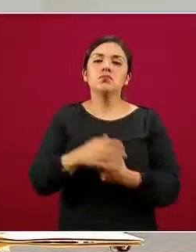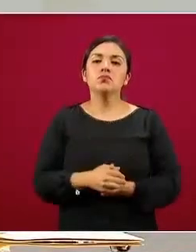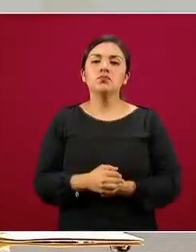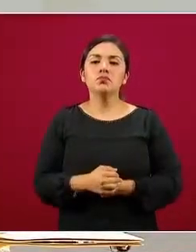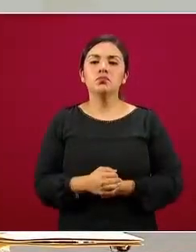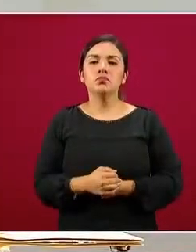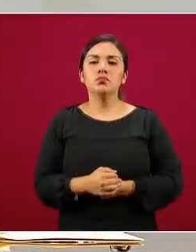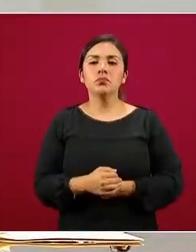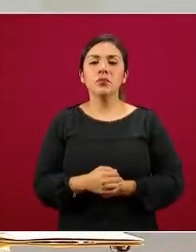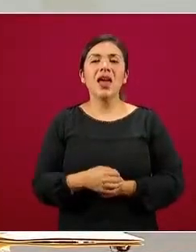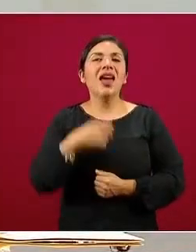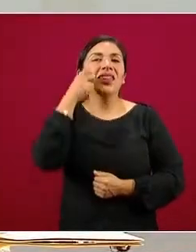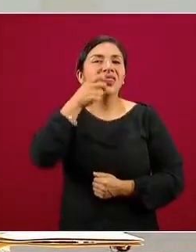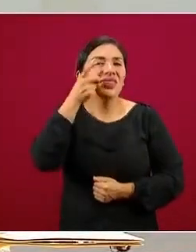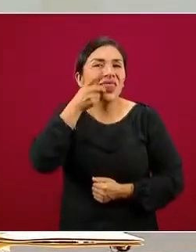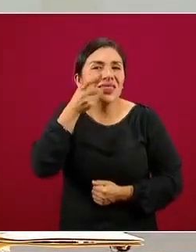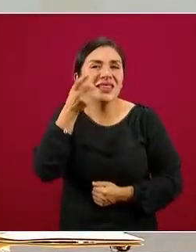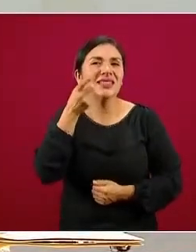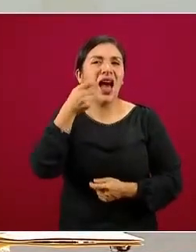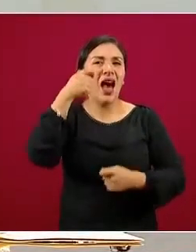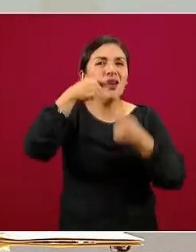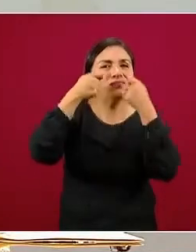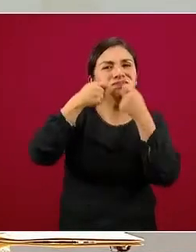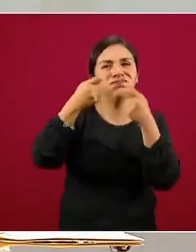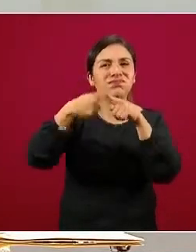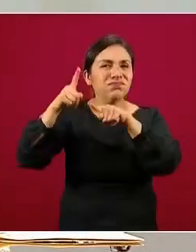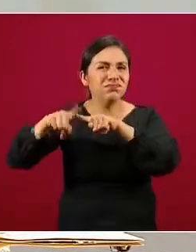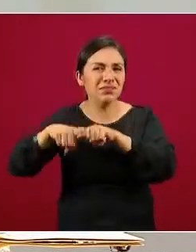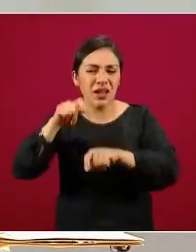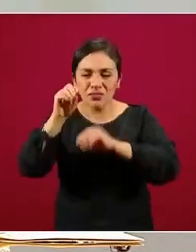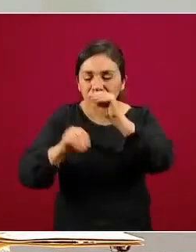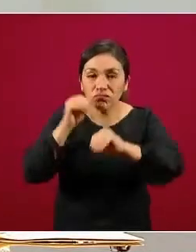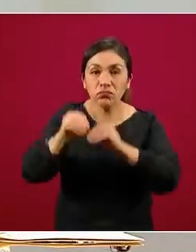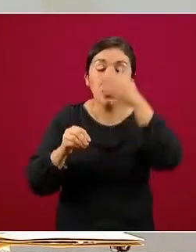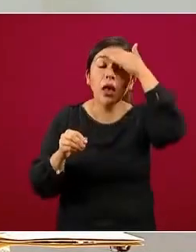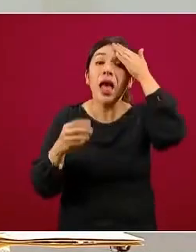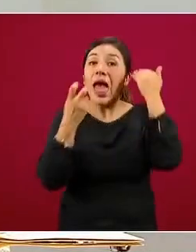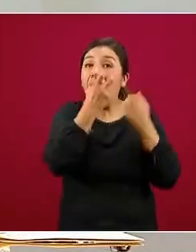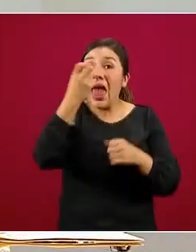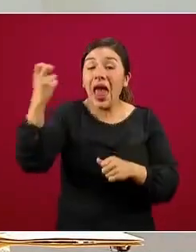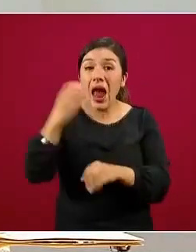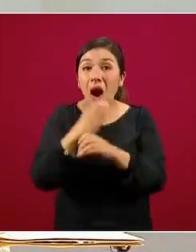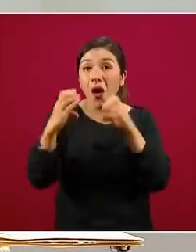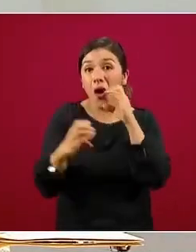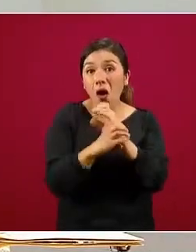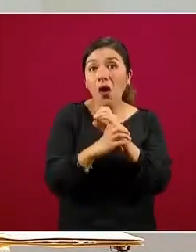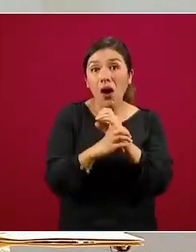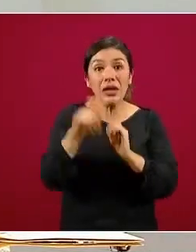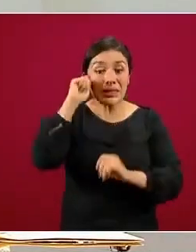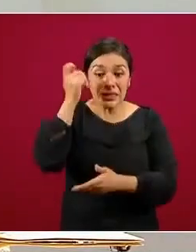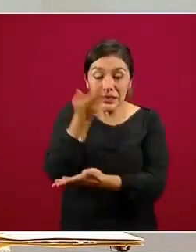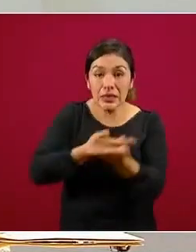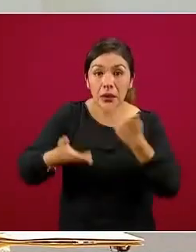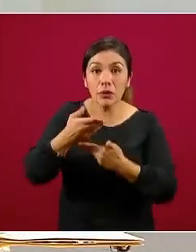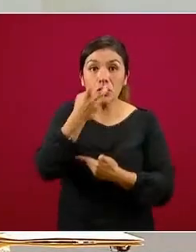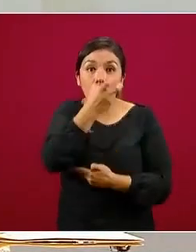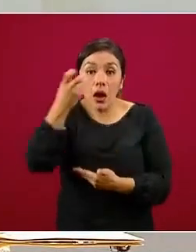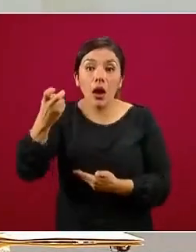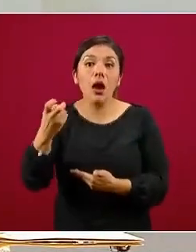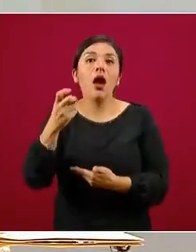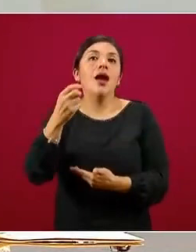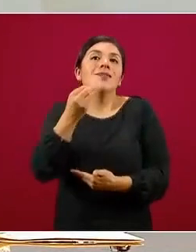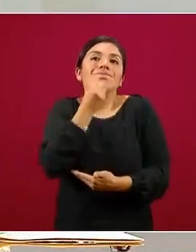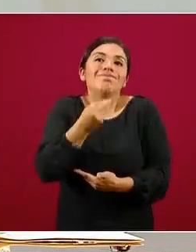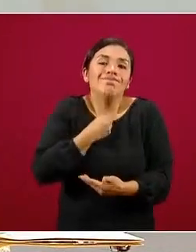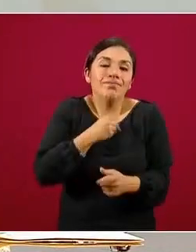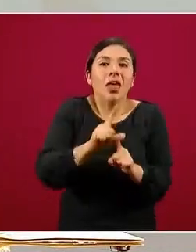los dentistas pues éste la consulta dental todas esas servicios que pues estuvieron se